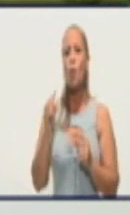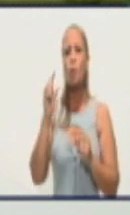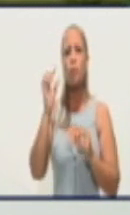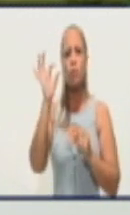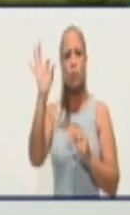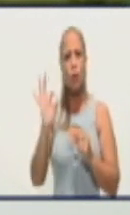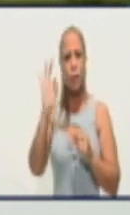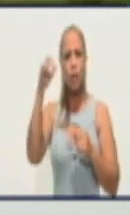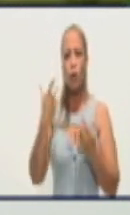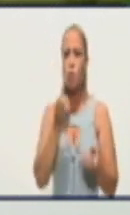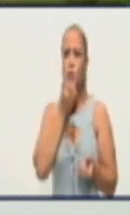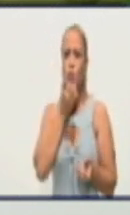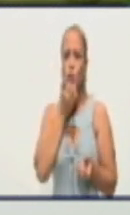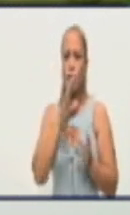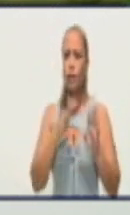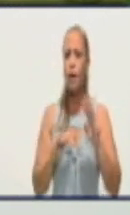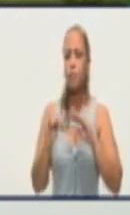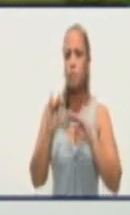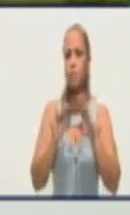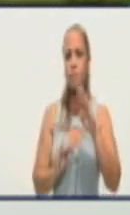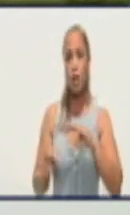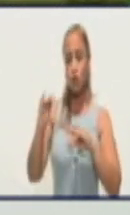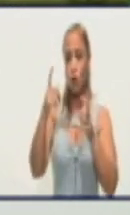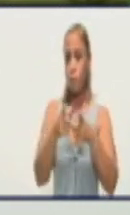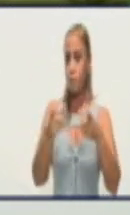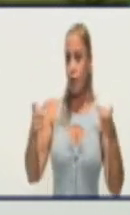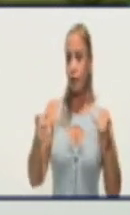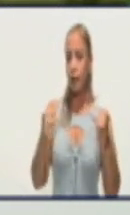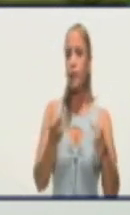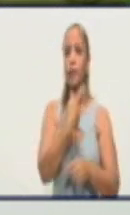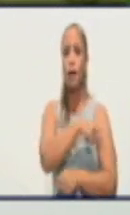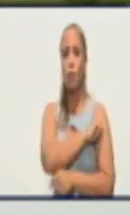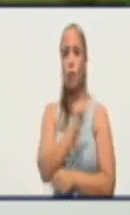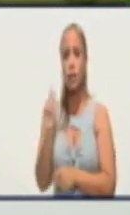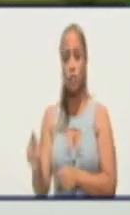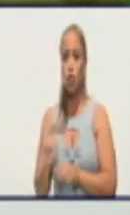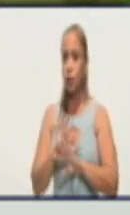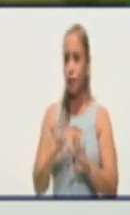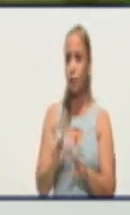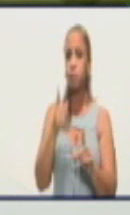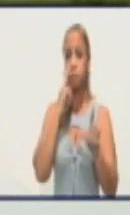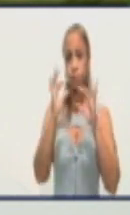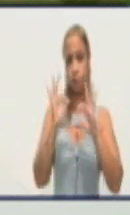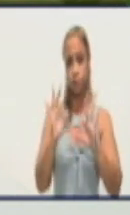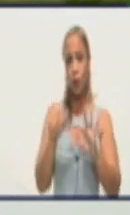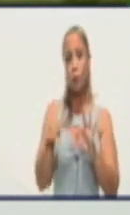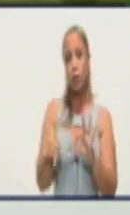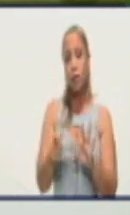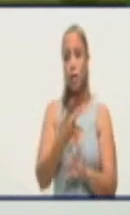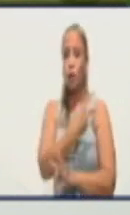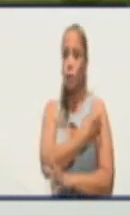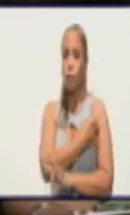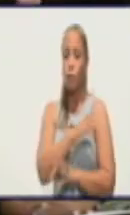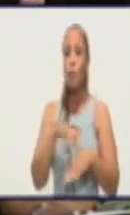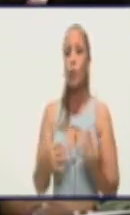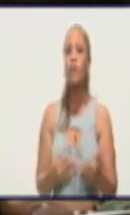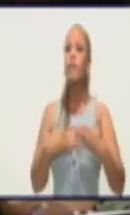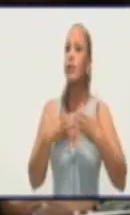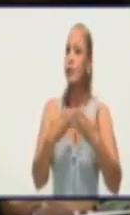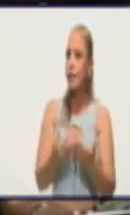que pueda quedar la mayor parte de la población, quedan protegidos totalmente, incluso pueden enfrentarse a la